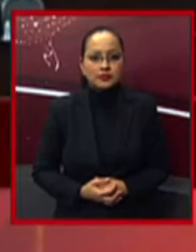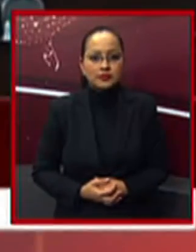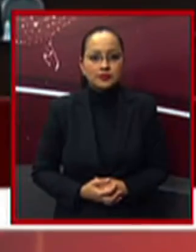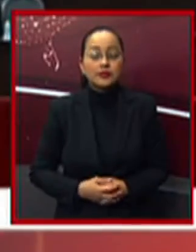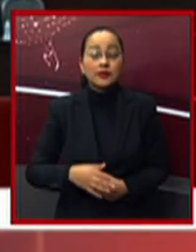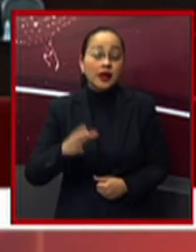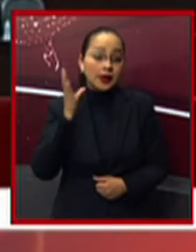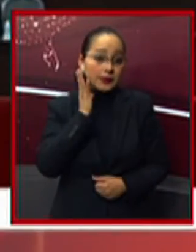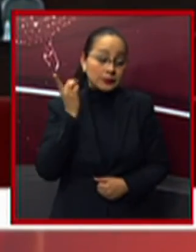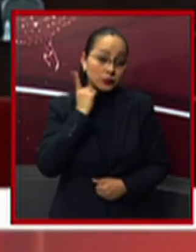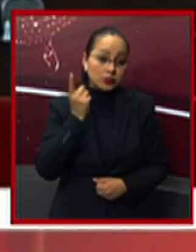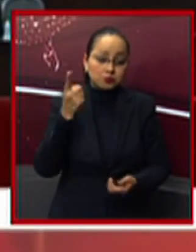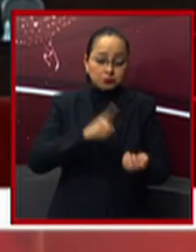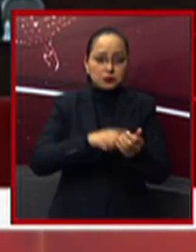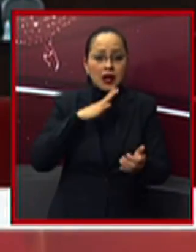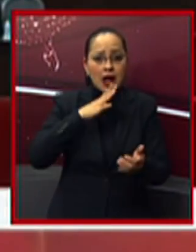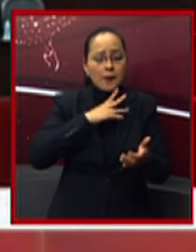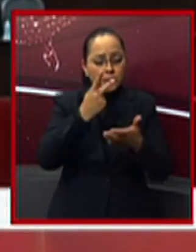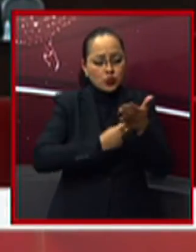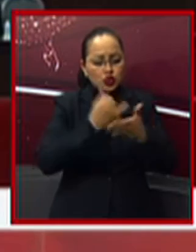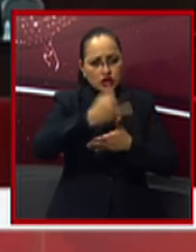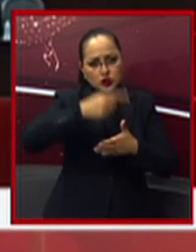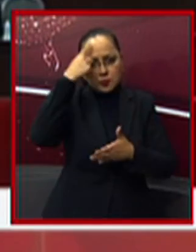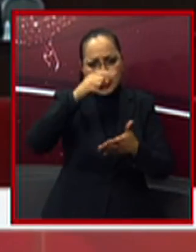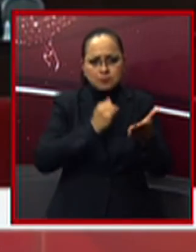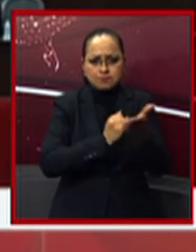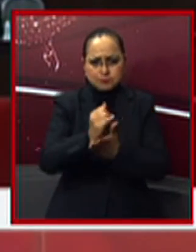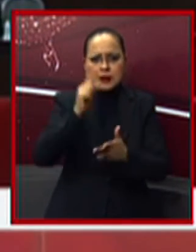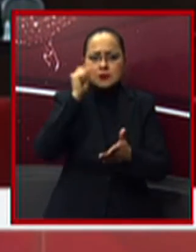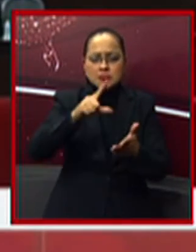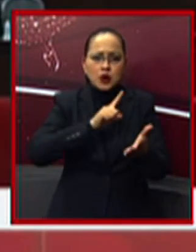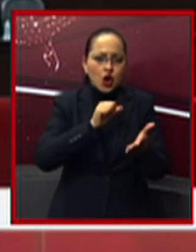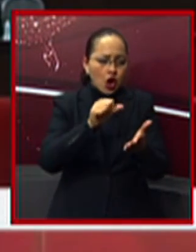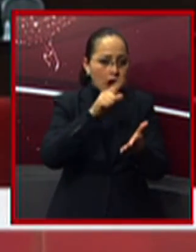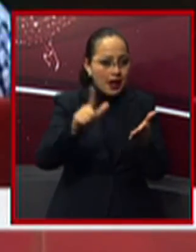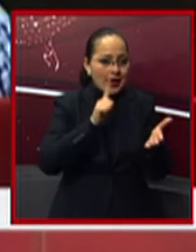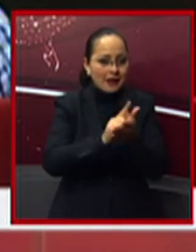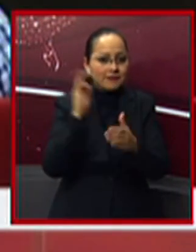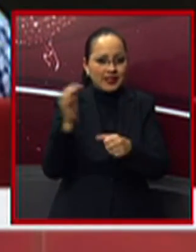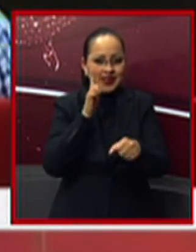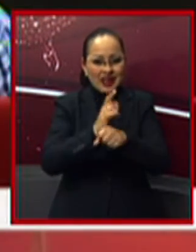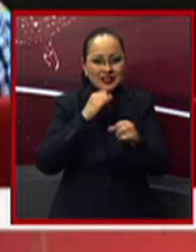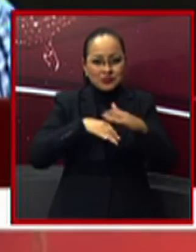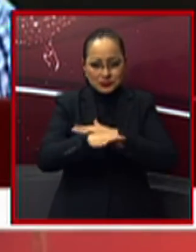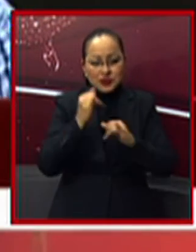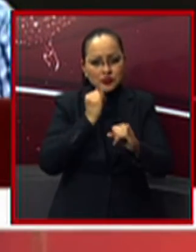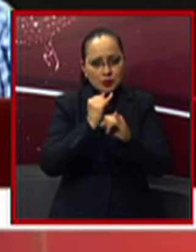En San Lázaro, diputados avalan el proyecto de dictamen que abroga la Ley Federal de Transparencia y Acceso a la